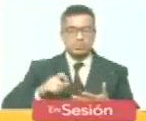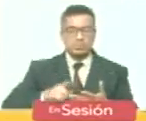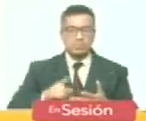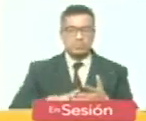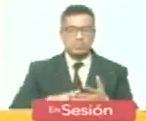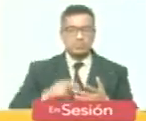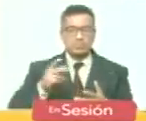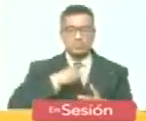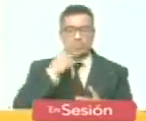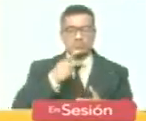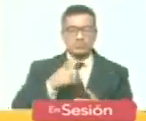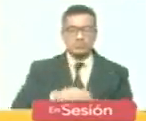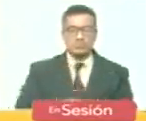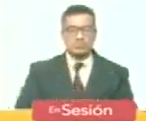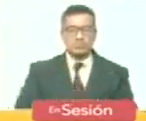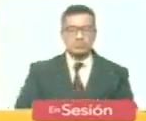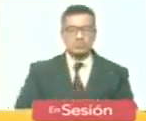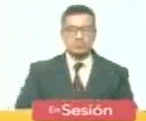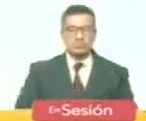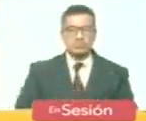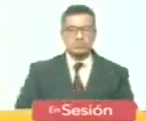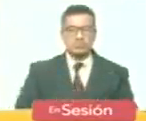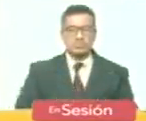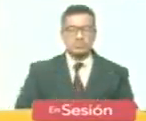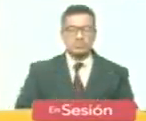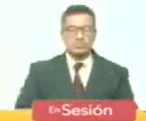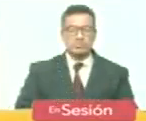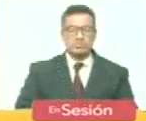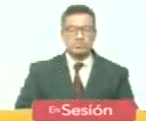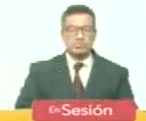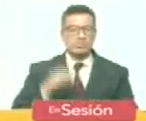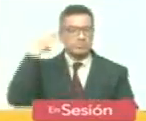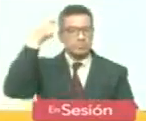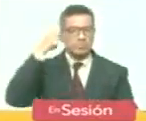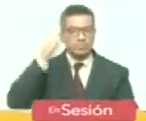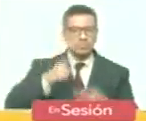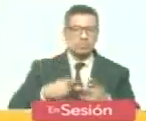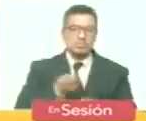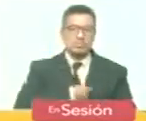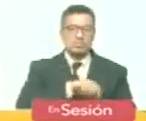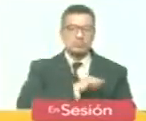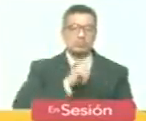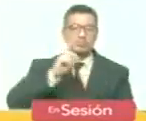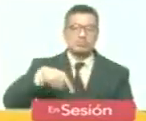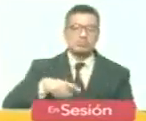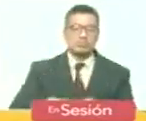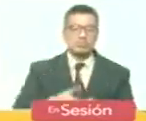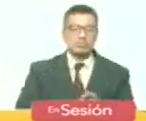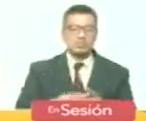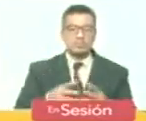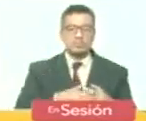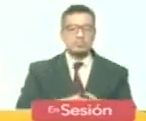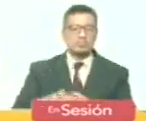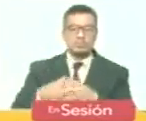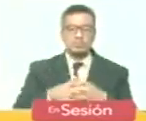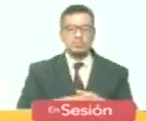como político. Tuvo exilios en Europa, en España y también en los Estados